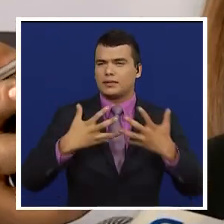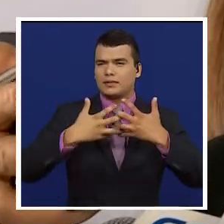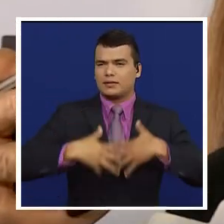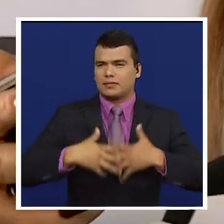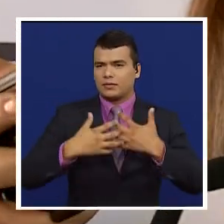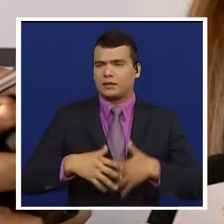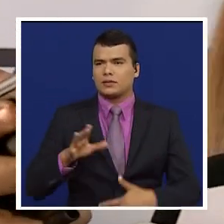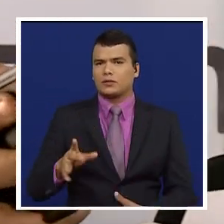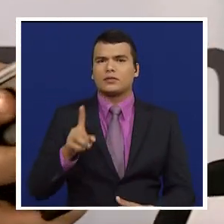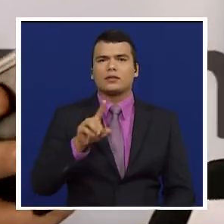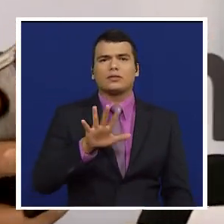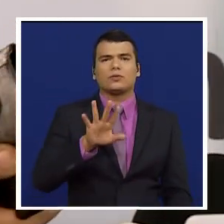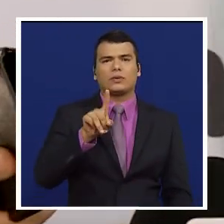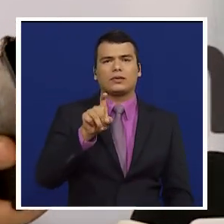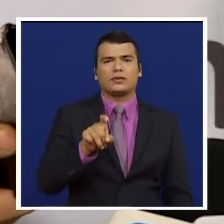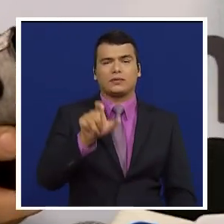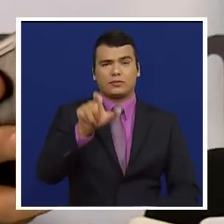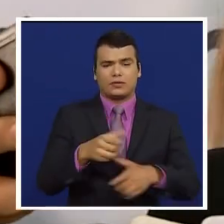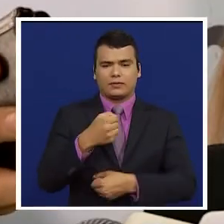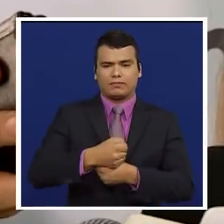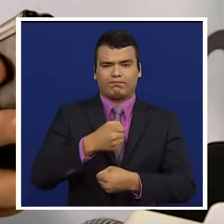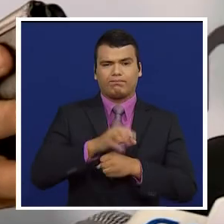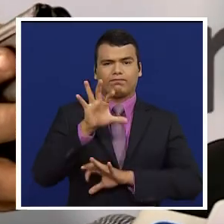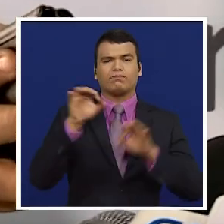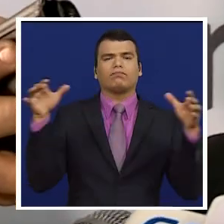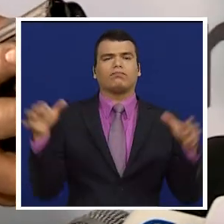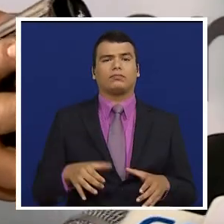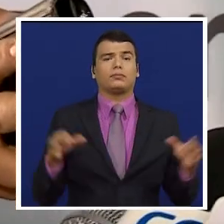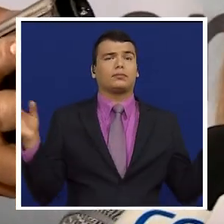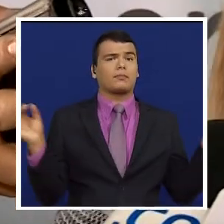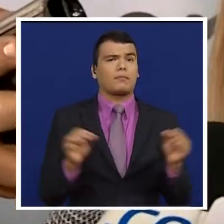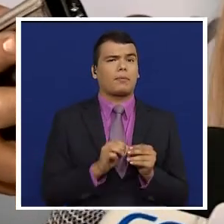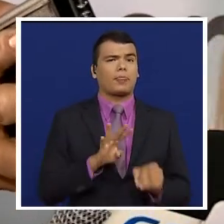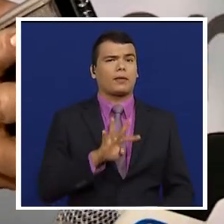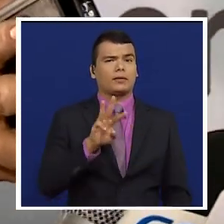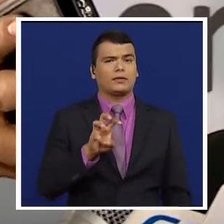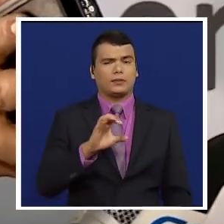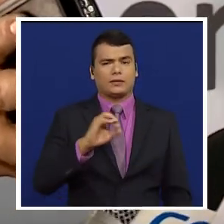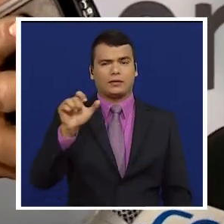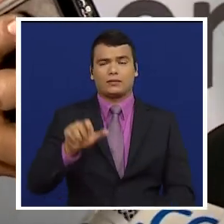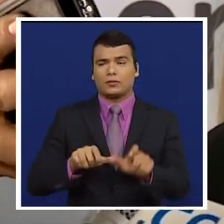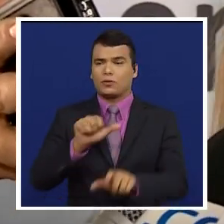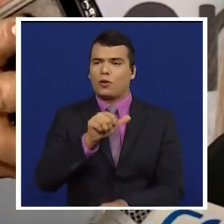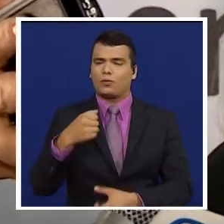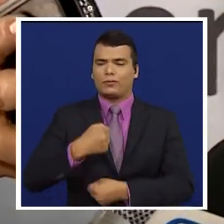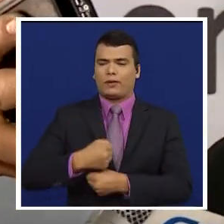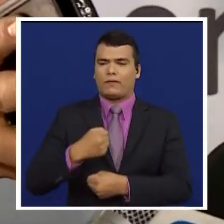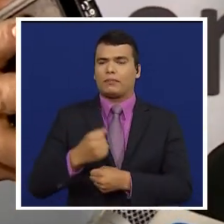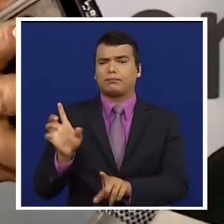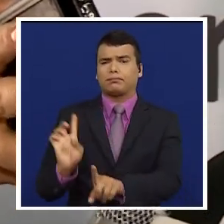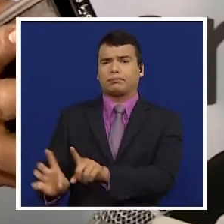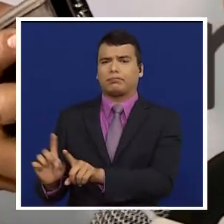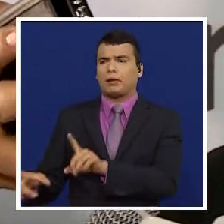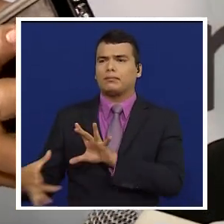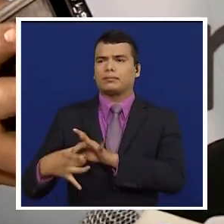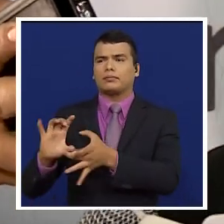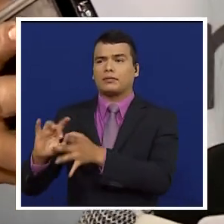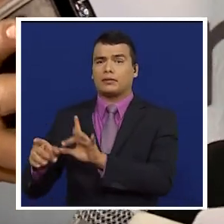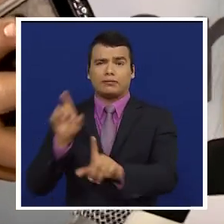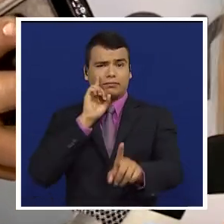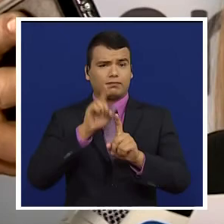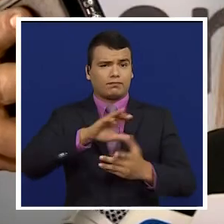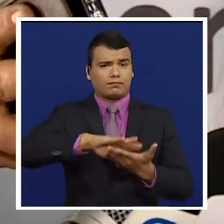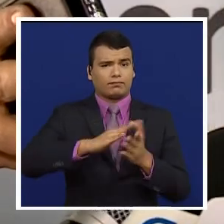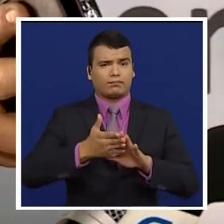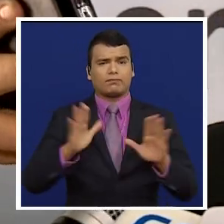unos 156 empleos directos y 480 empleos indirectos. Esto es lo que queremos porque esta es la paz, esta es la